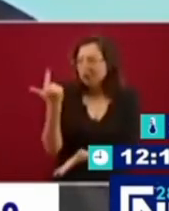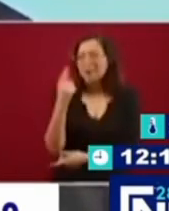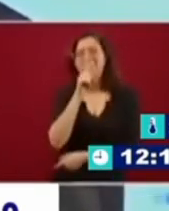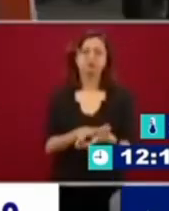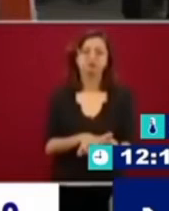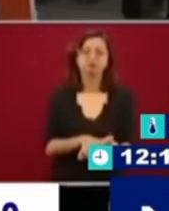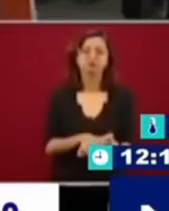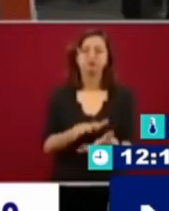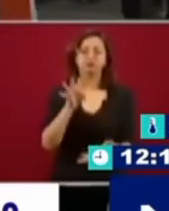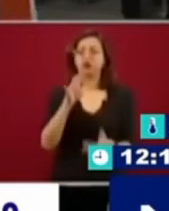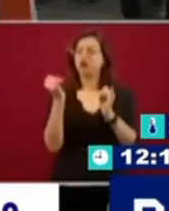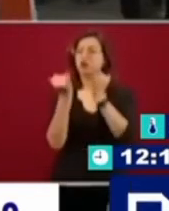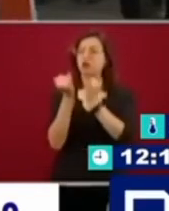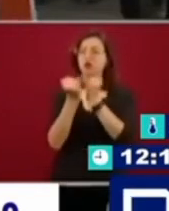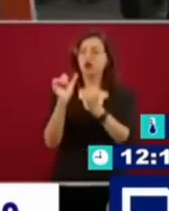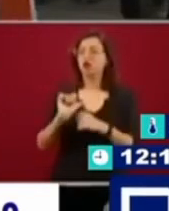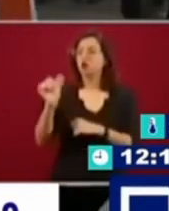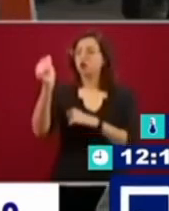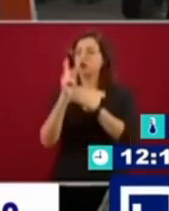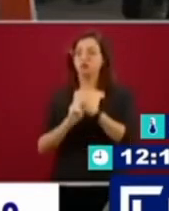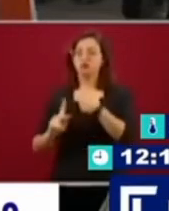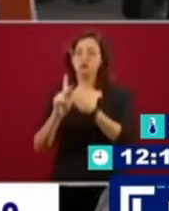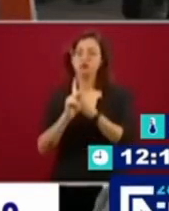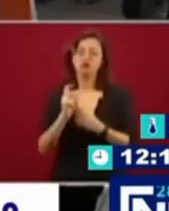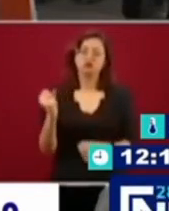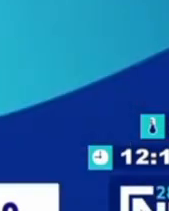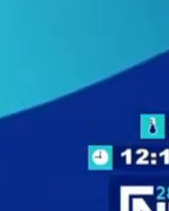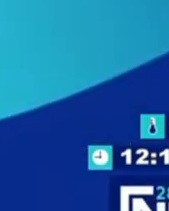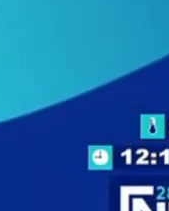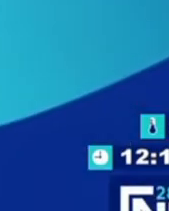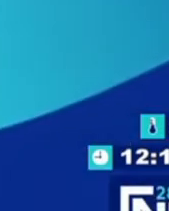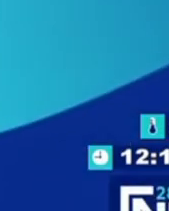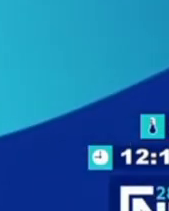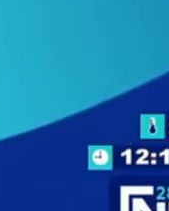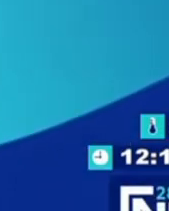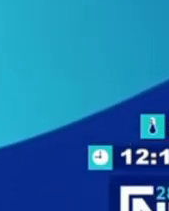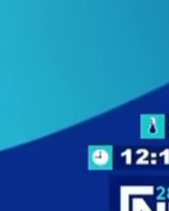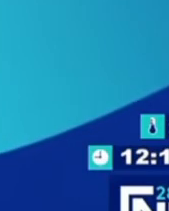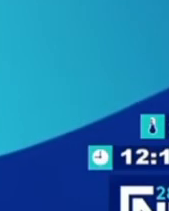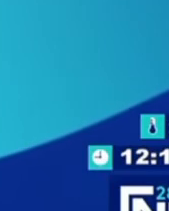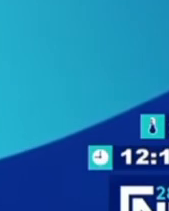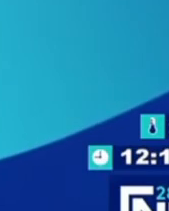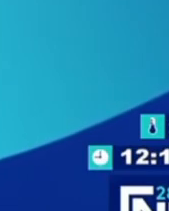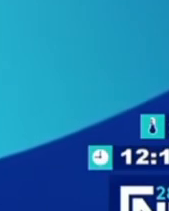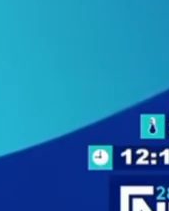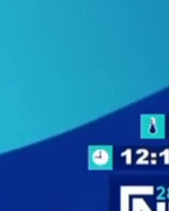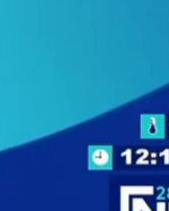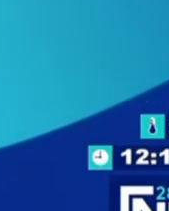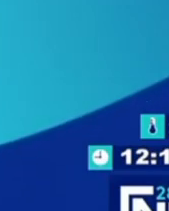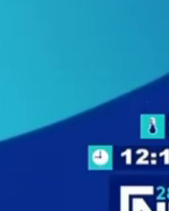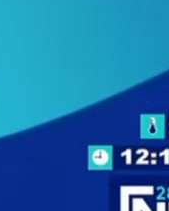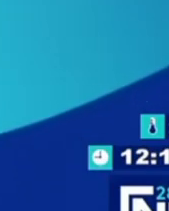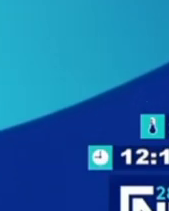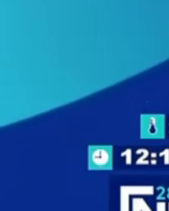significativamente bajo. Para Noticias 28, Grisel Contreras Holguín. Gracias, Grisel. Y el presidente Andrés Manuel López Obrador